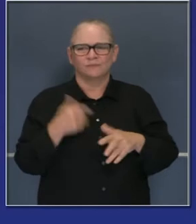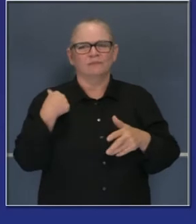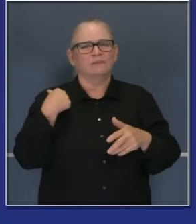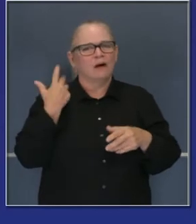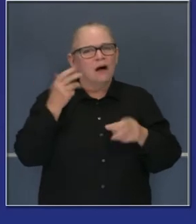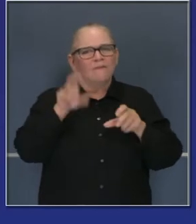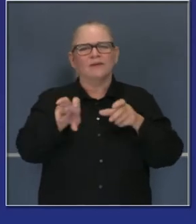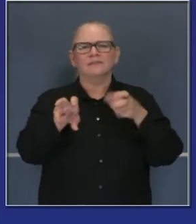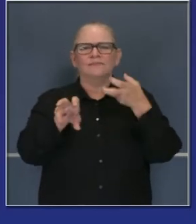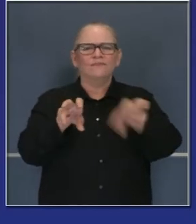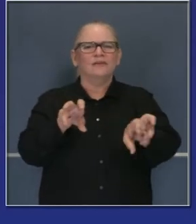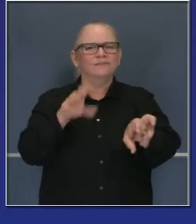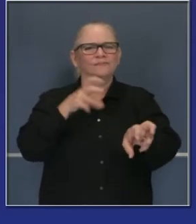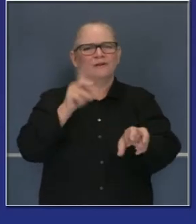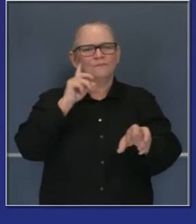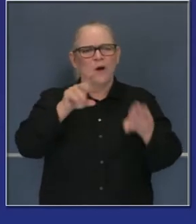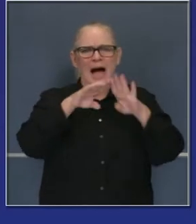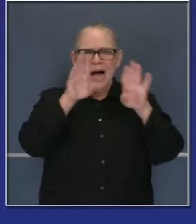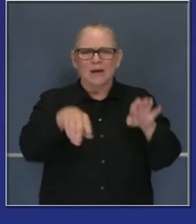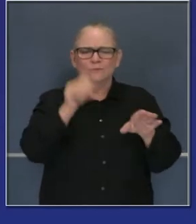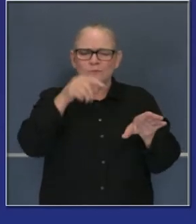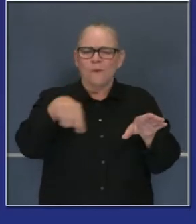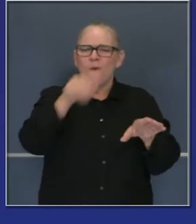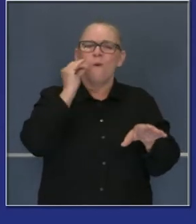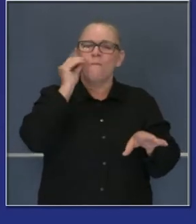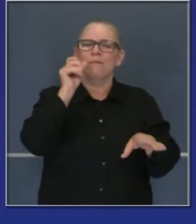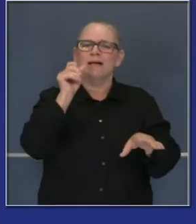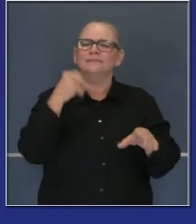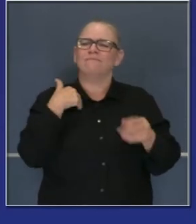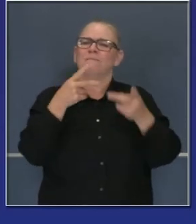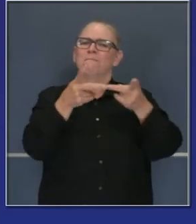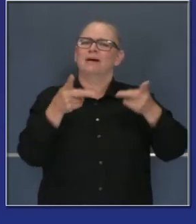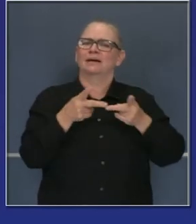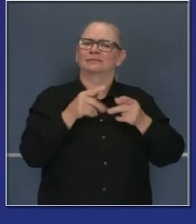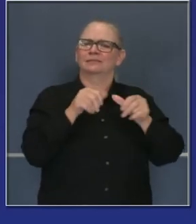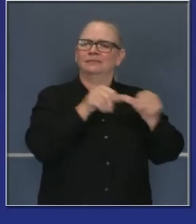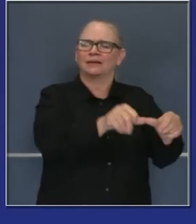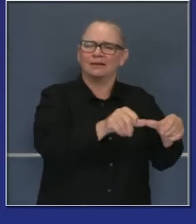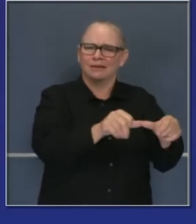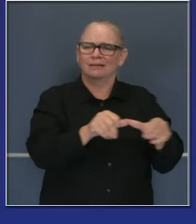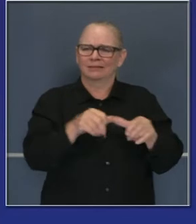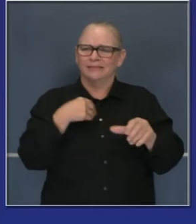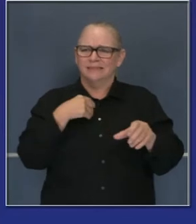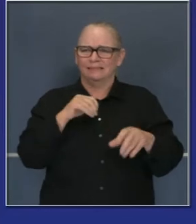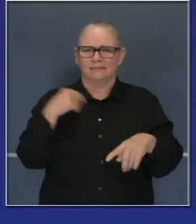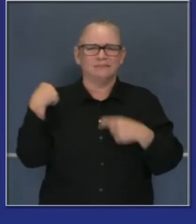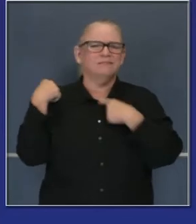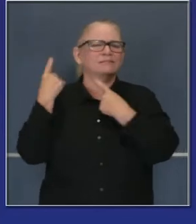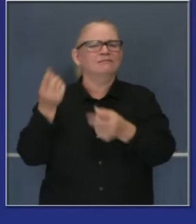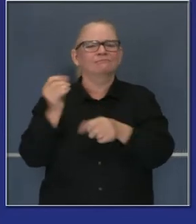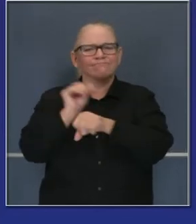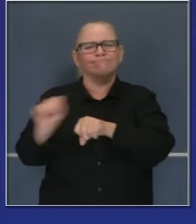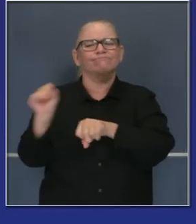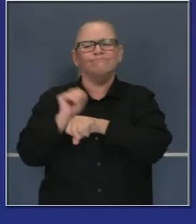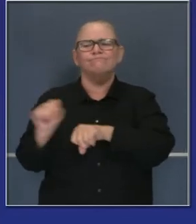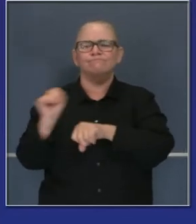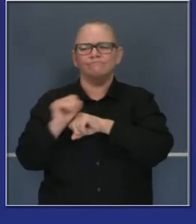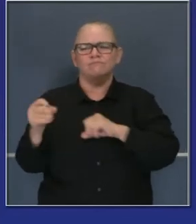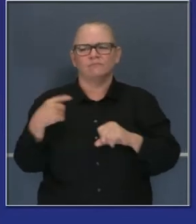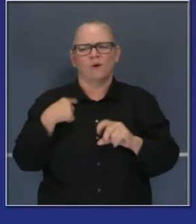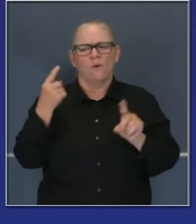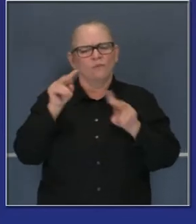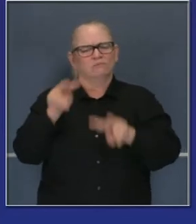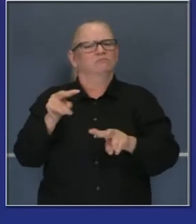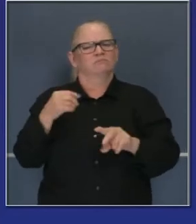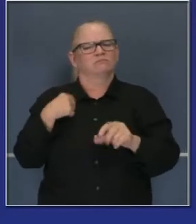inversión histórica en vivienda para los desalojados en el estado he creído por mucho tiempo y he tenido la